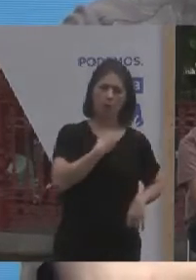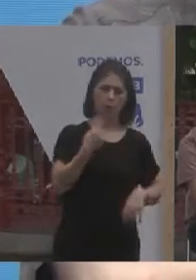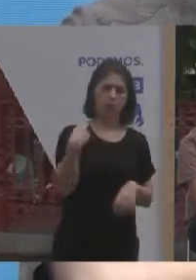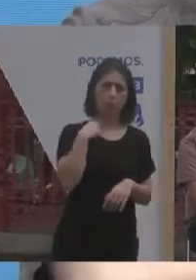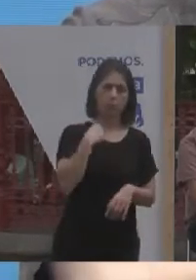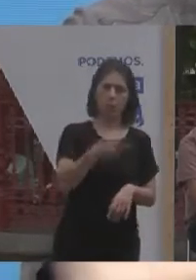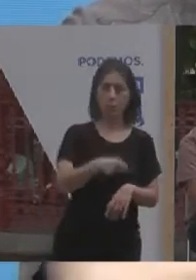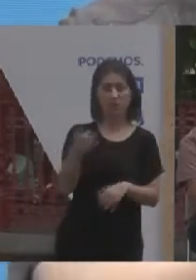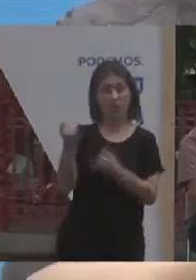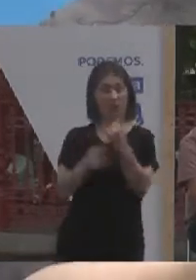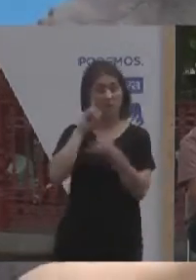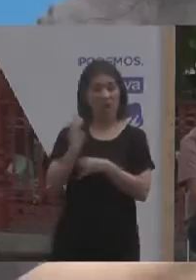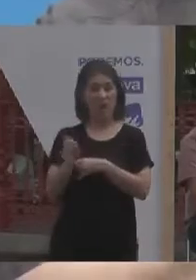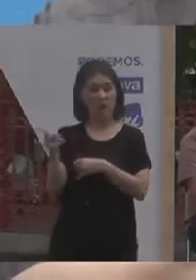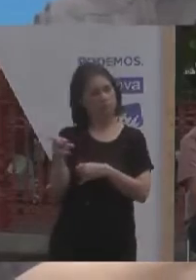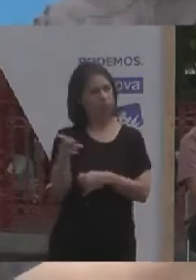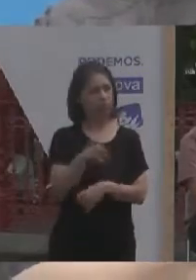Diputación.